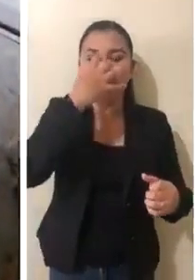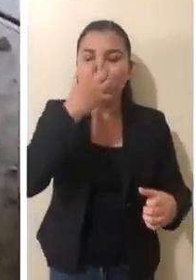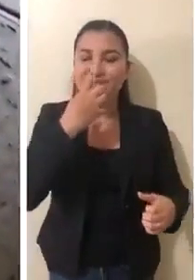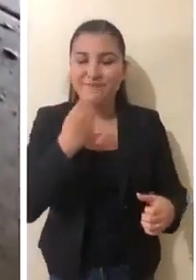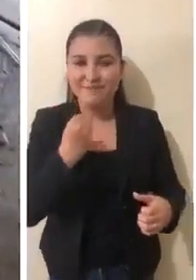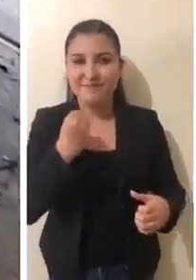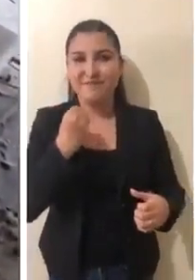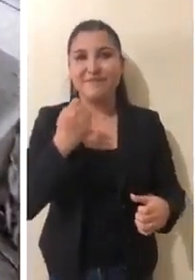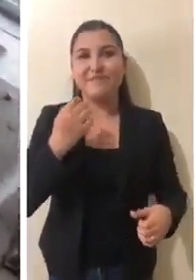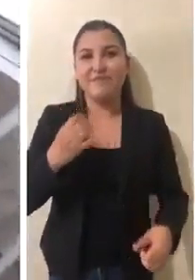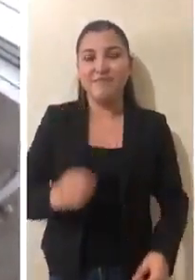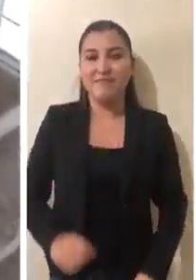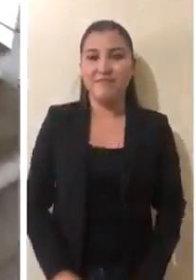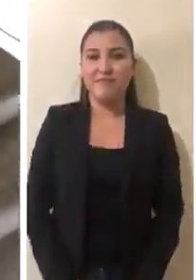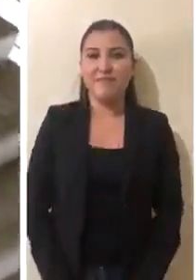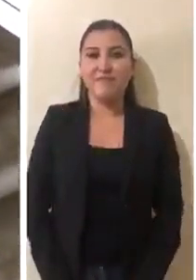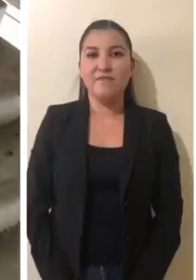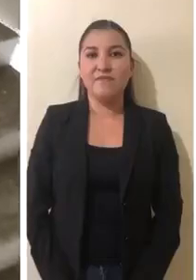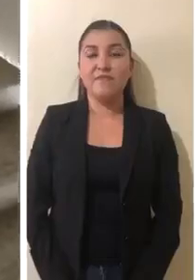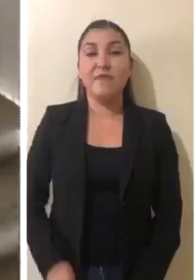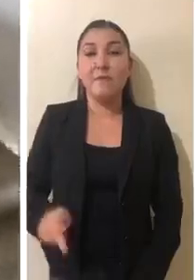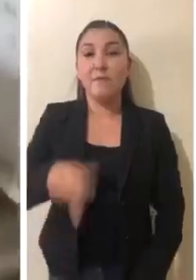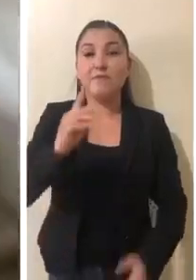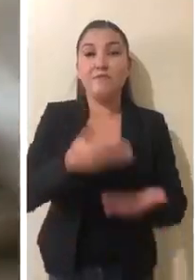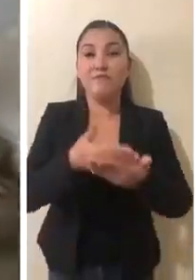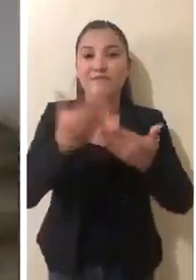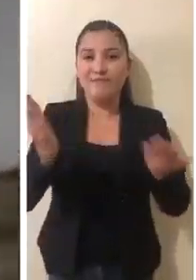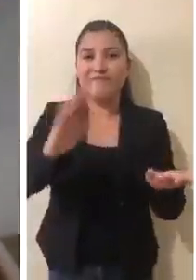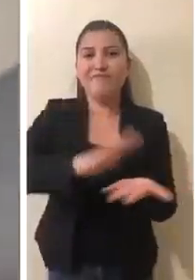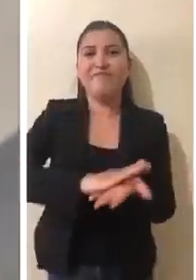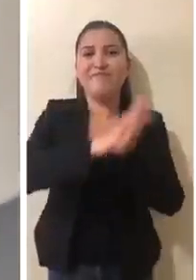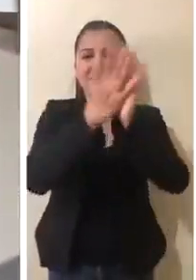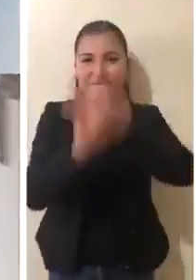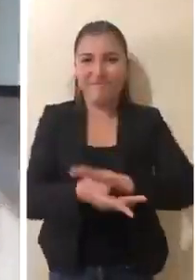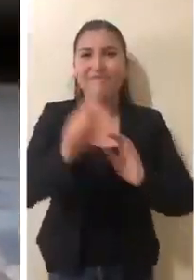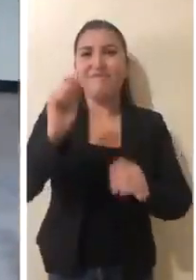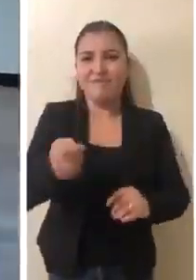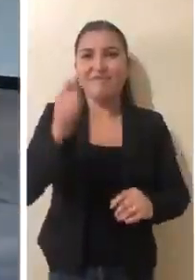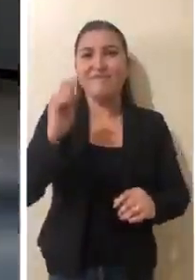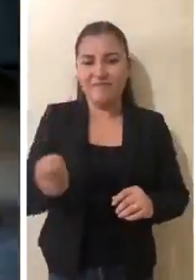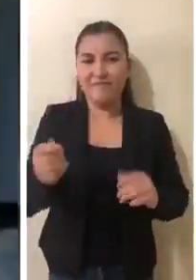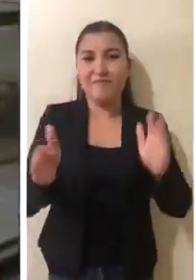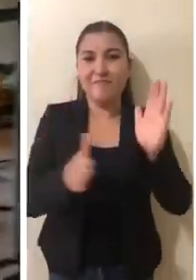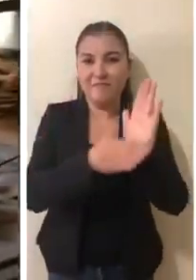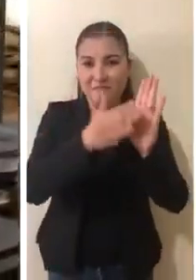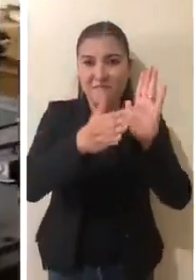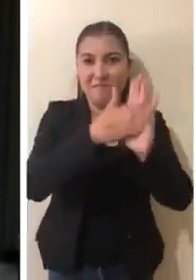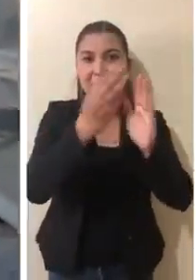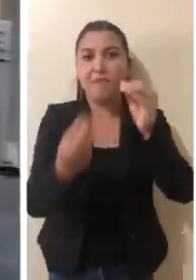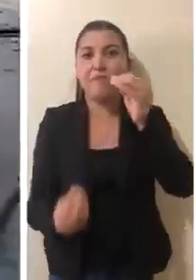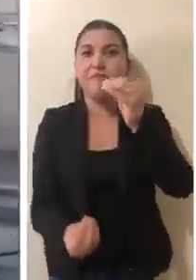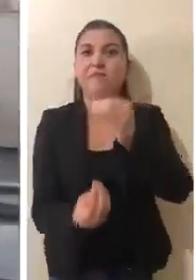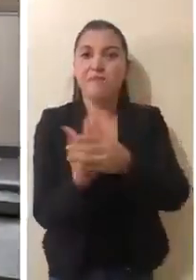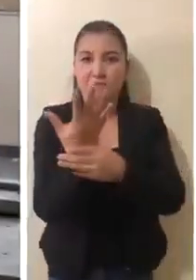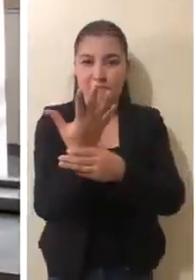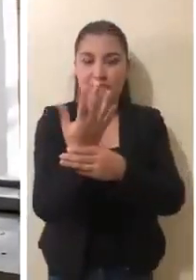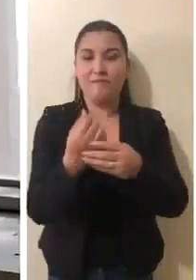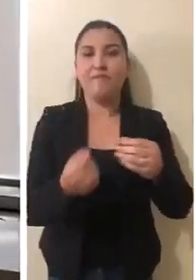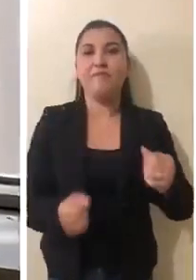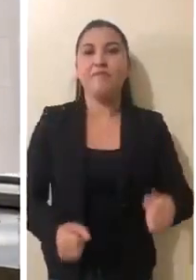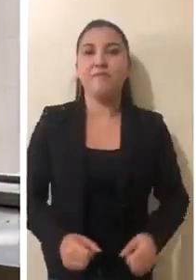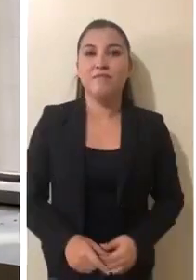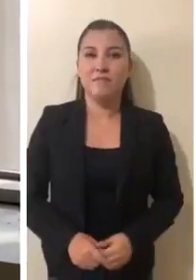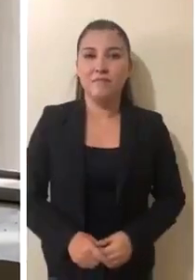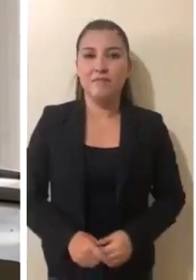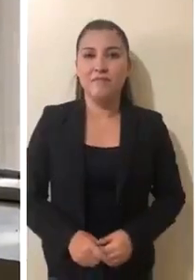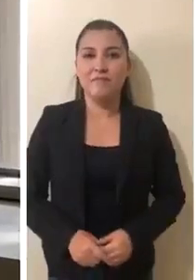edificio, el estado en el que se encuentra. Vamos a renovarlo, vamos a intervenirlo, vamos a